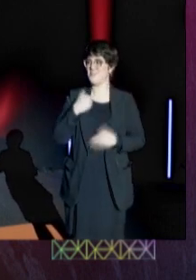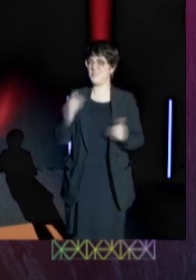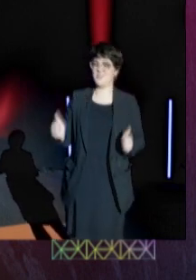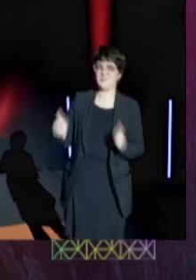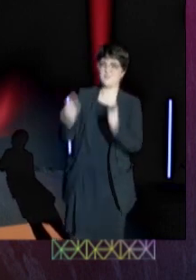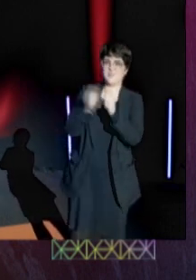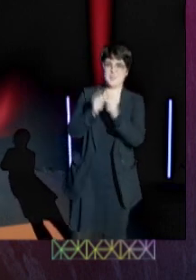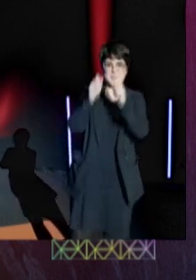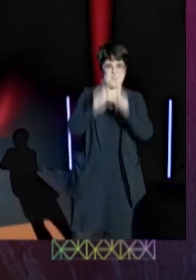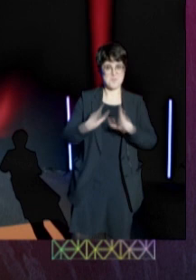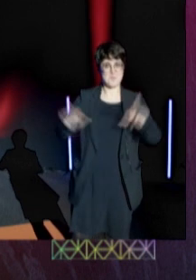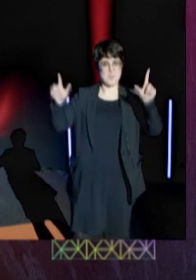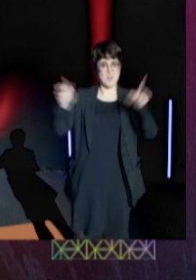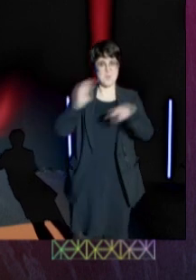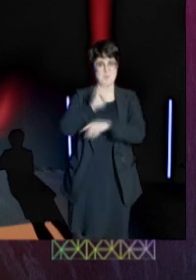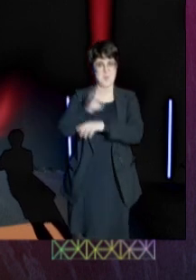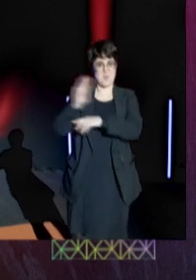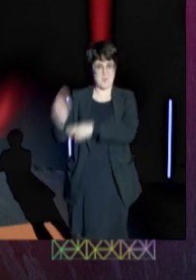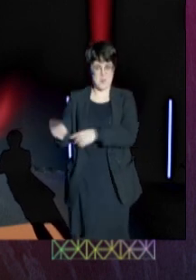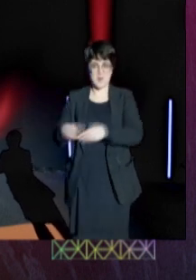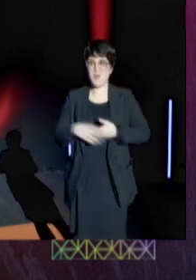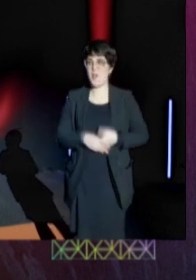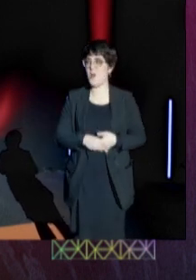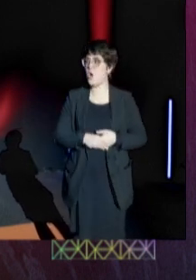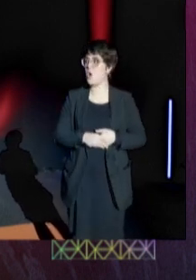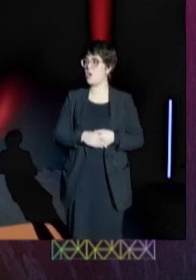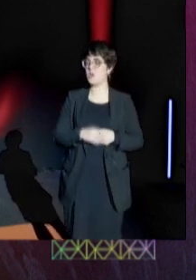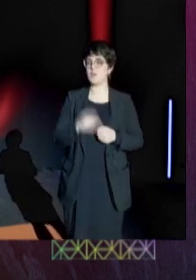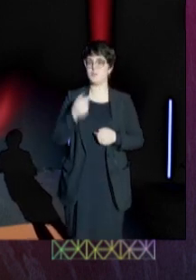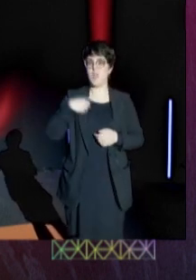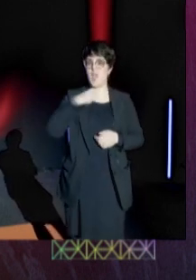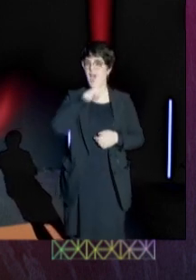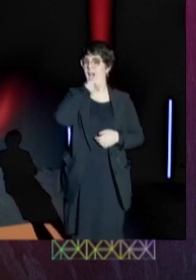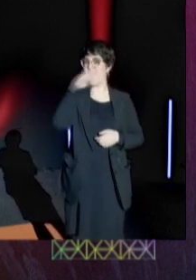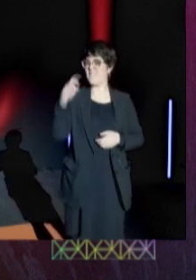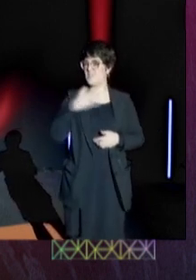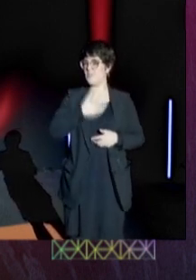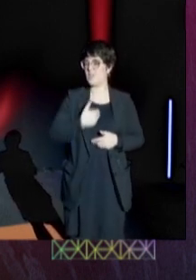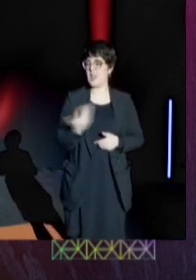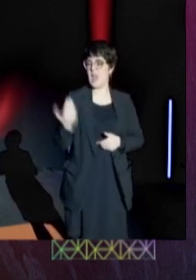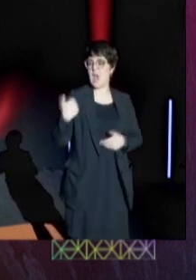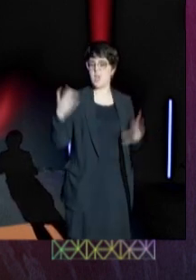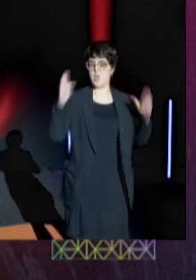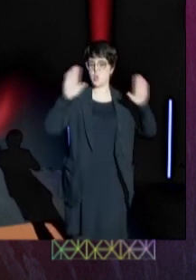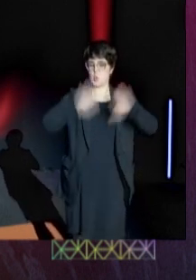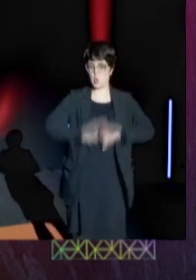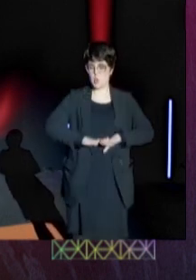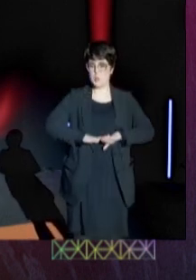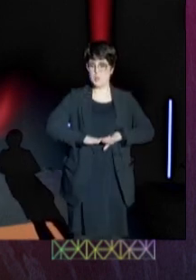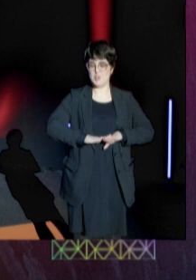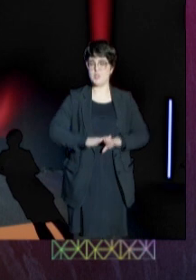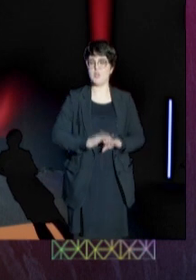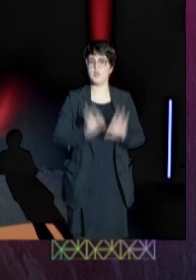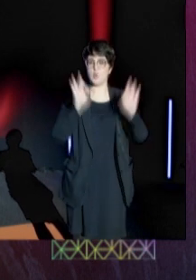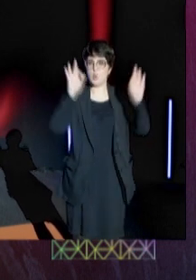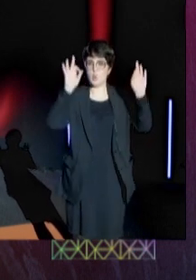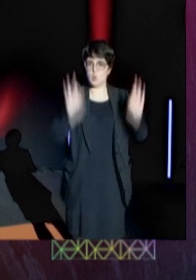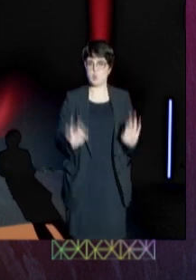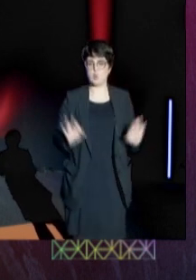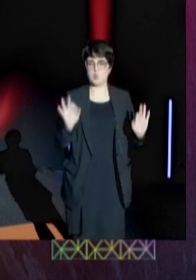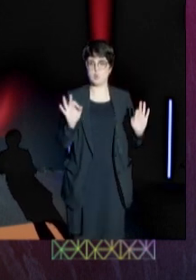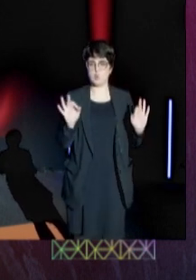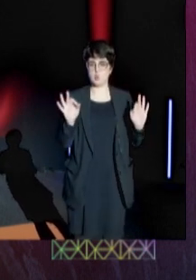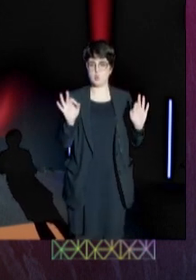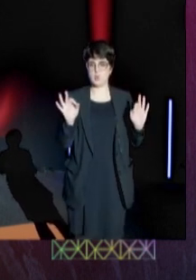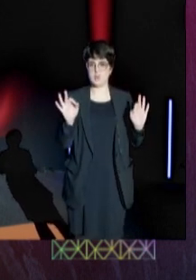una presentación de Power Point y y quiero quiero advertir que anoche cuando estábamos repasando la la